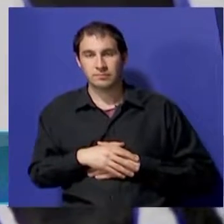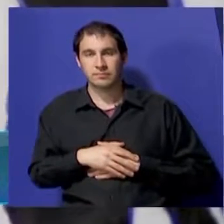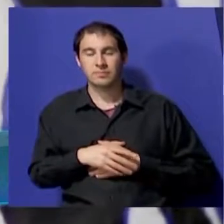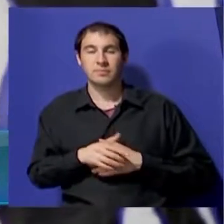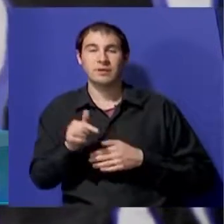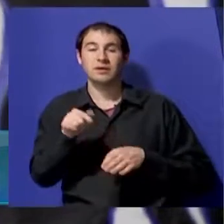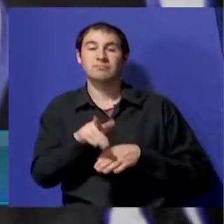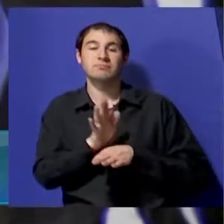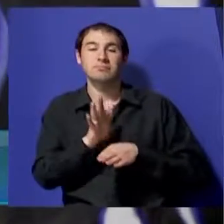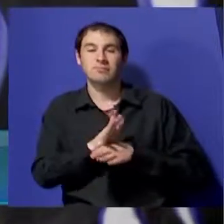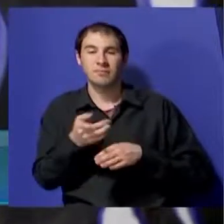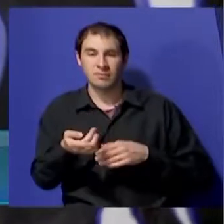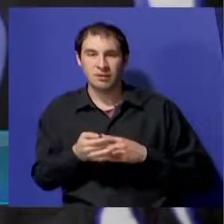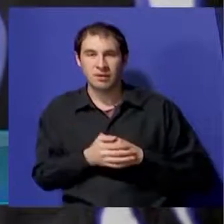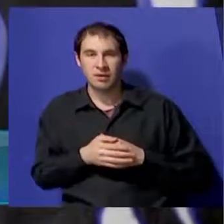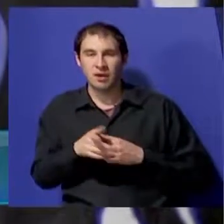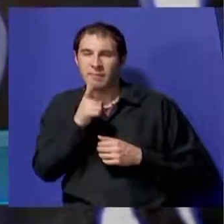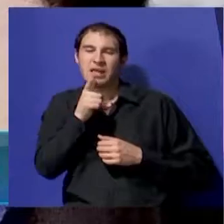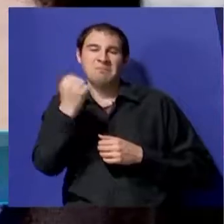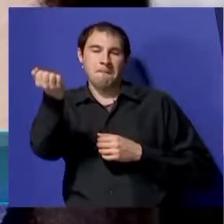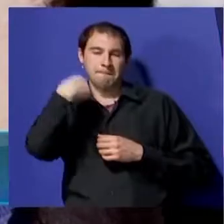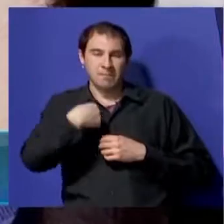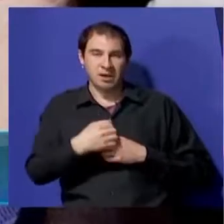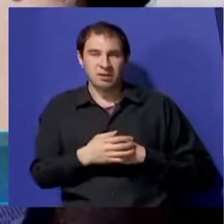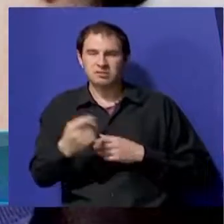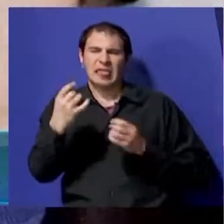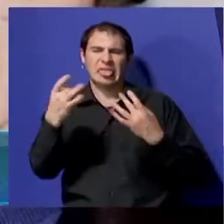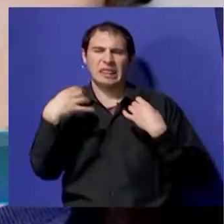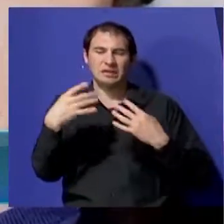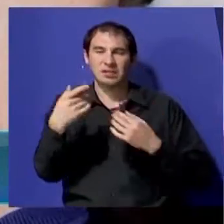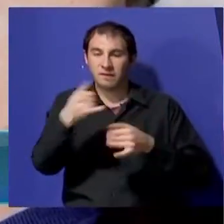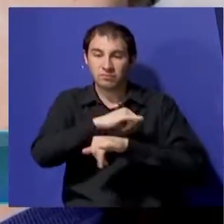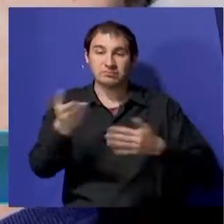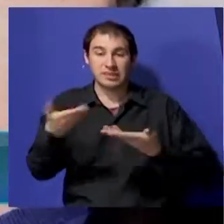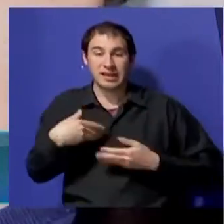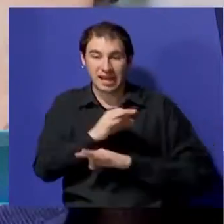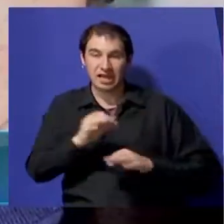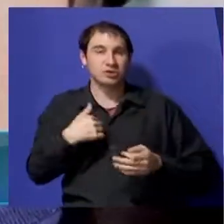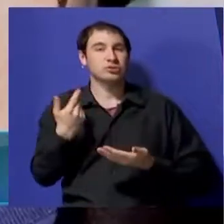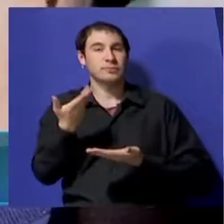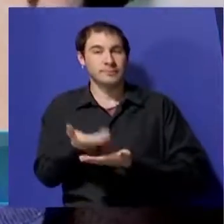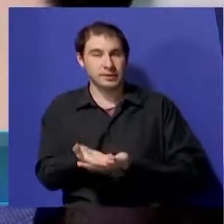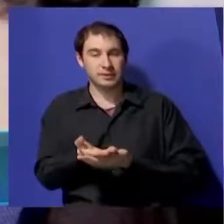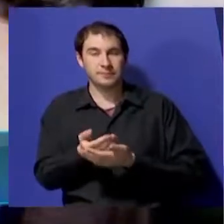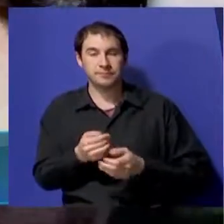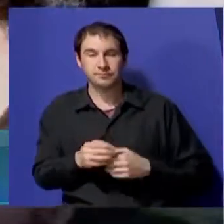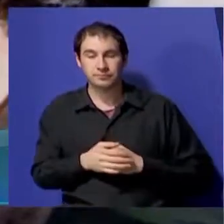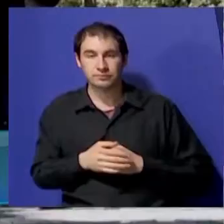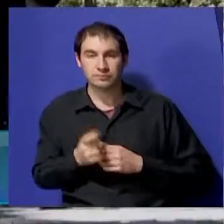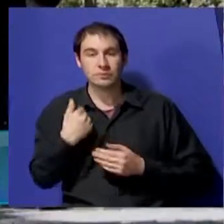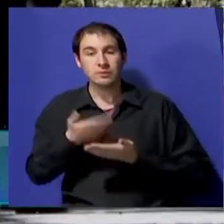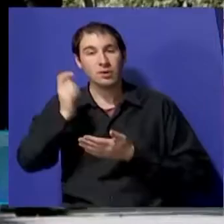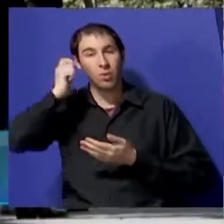Evidentemente no nos tienen en cuenta, nos ningunean, no nos dan información. Nosotros estamos pidiéndole al